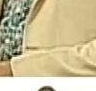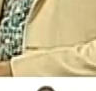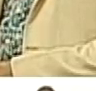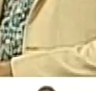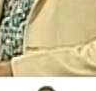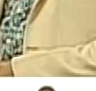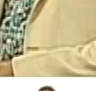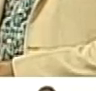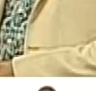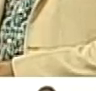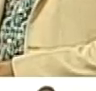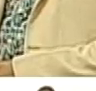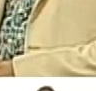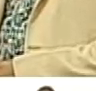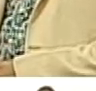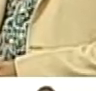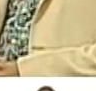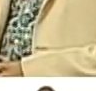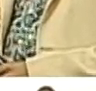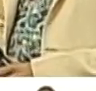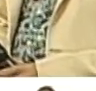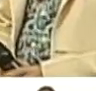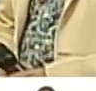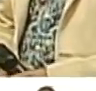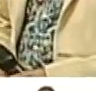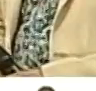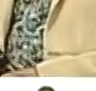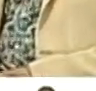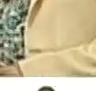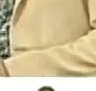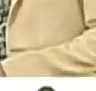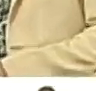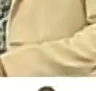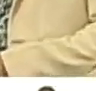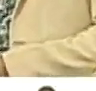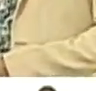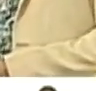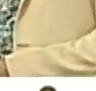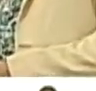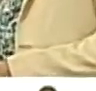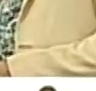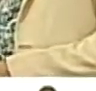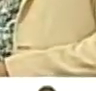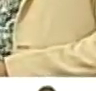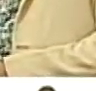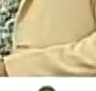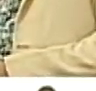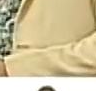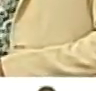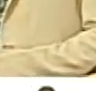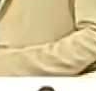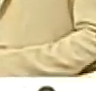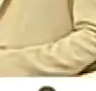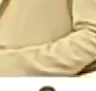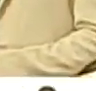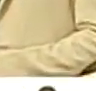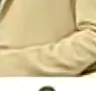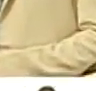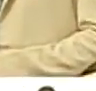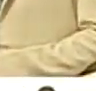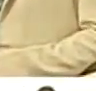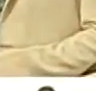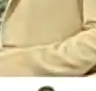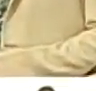quemamos muchísimo. Lucía Valentina y Elio Zamora para regalarle este amor hoy, 3 de diciembre.